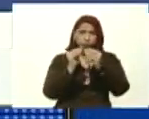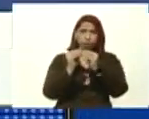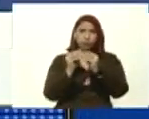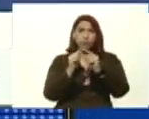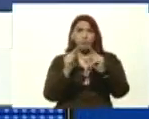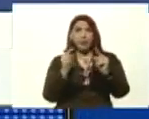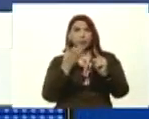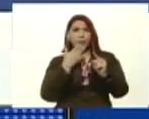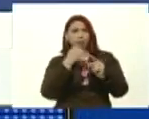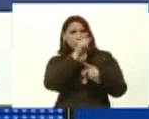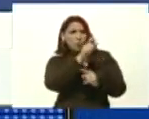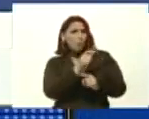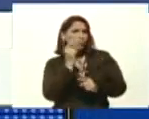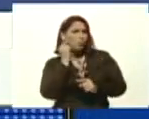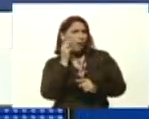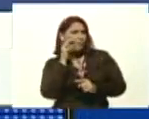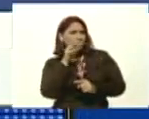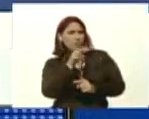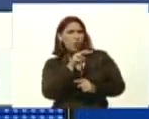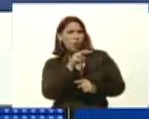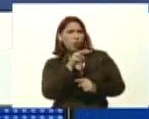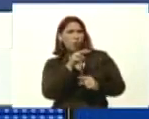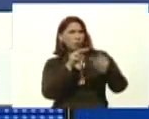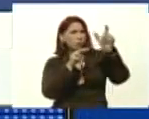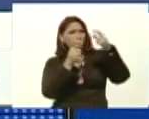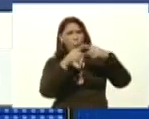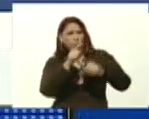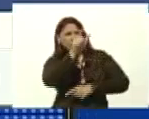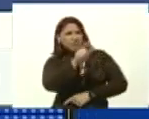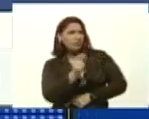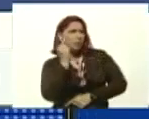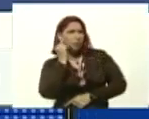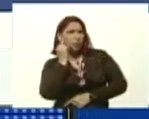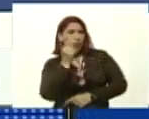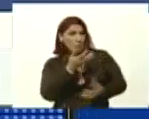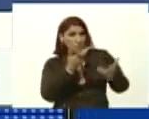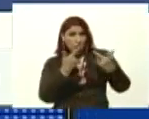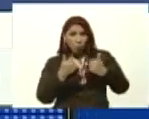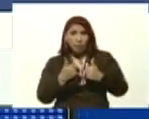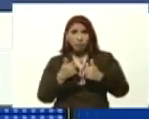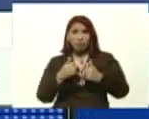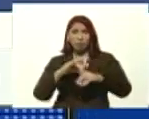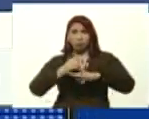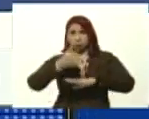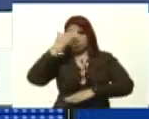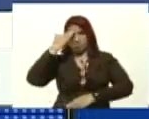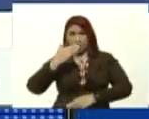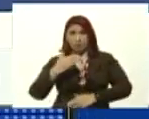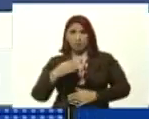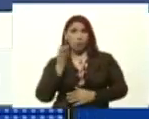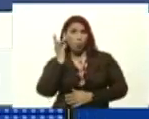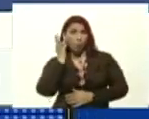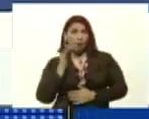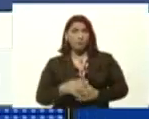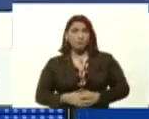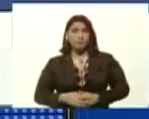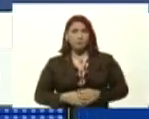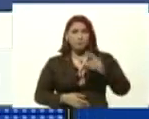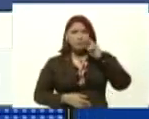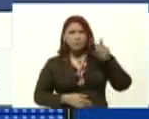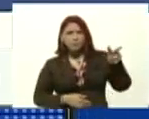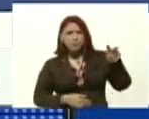de repente vio una señora parada. Me cuenta ella, la almirante en jefa, vi una señora parada